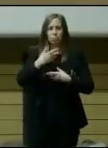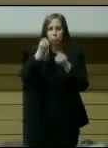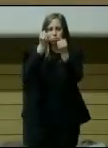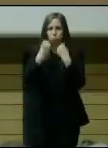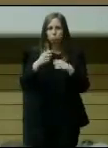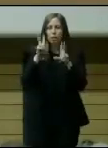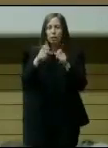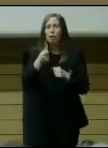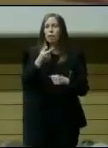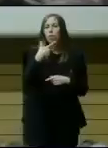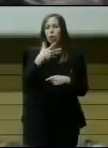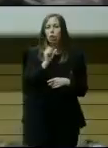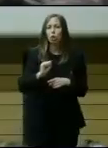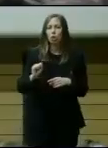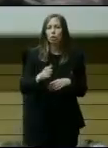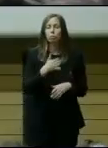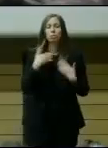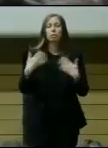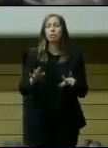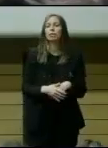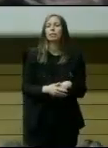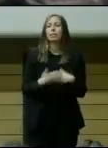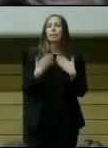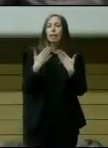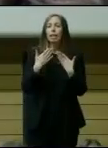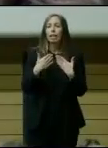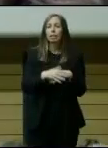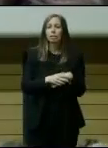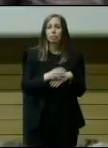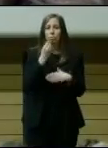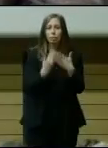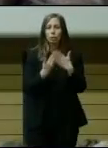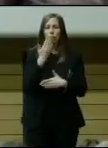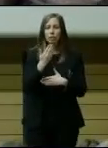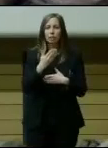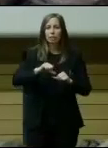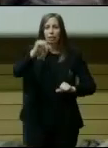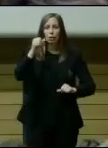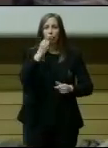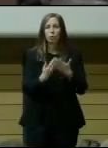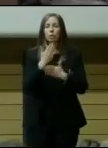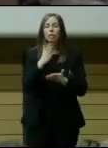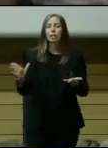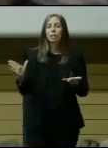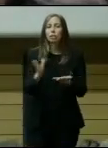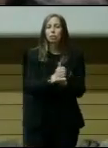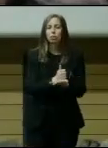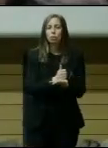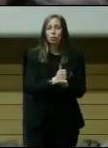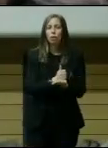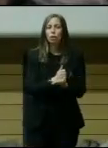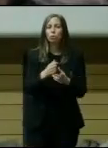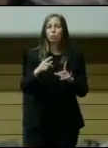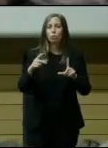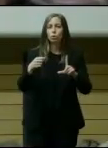drogas. ¿Vale? Cuando quieras. Vale, gracias, Marcos. Buenos días, Gijón. Buenos días a toda la gente que está en